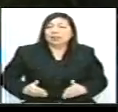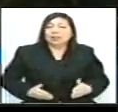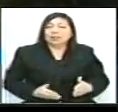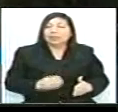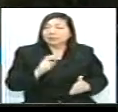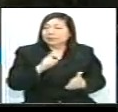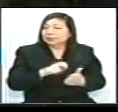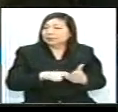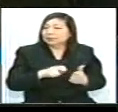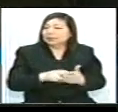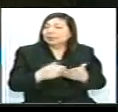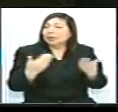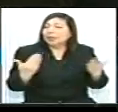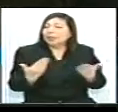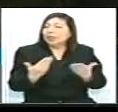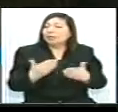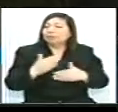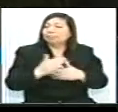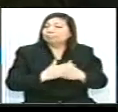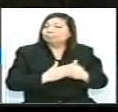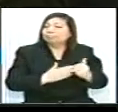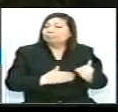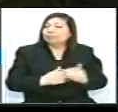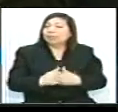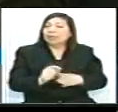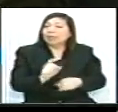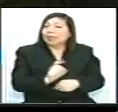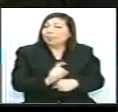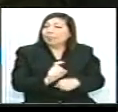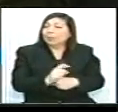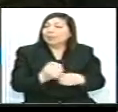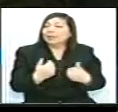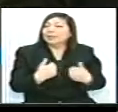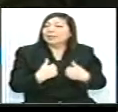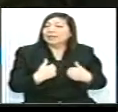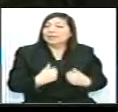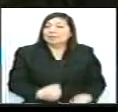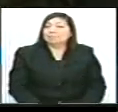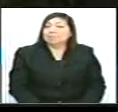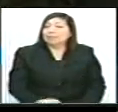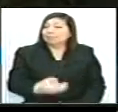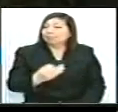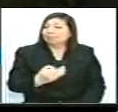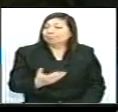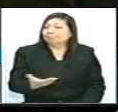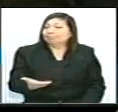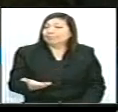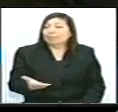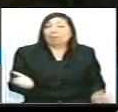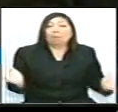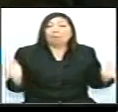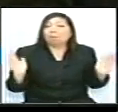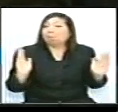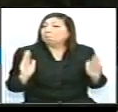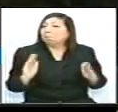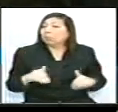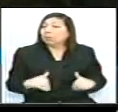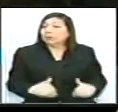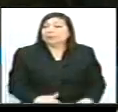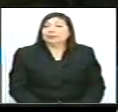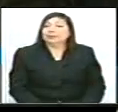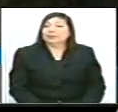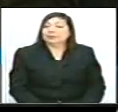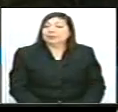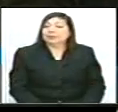legal, y donde la infraestructura educativa que tenemos realmente ha colapsado. Es